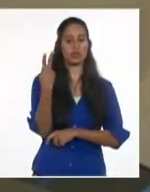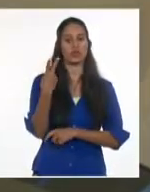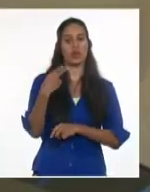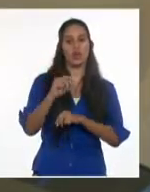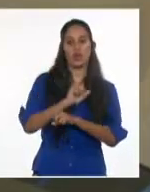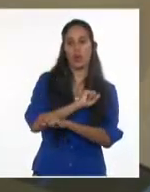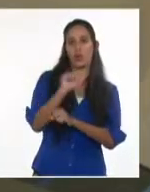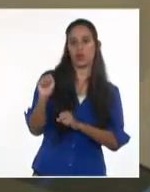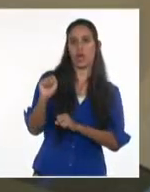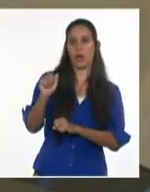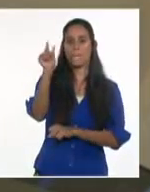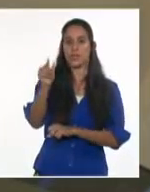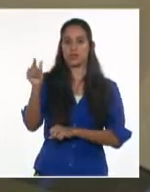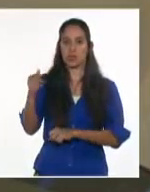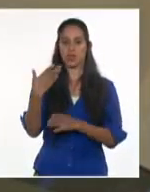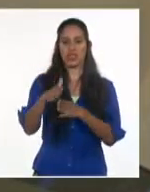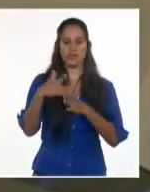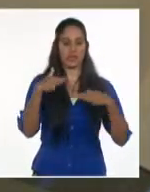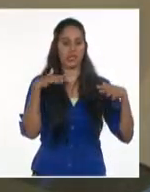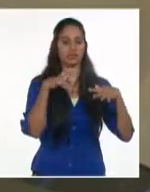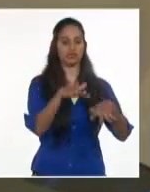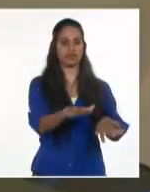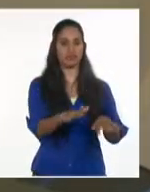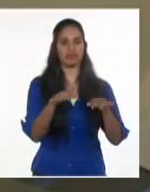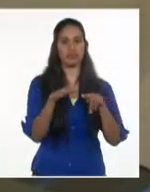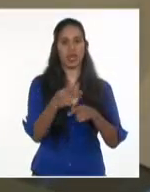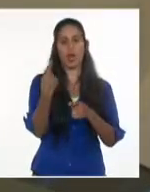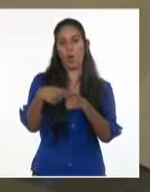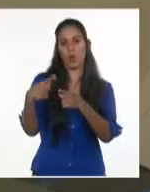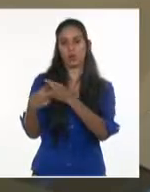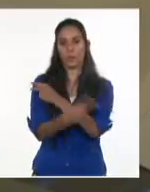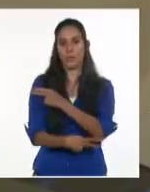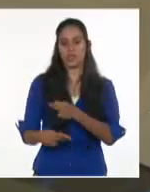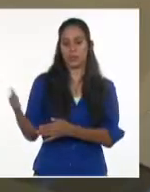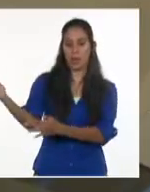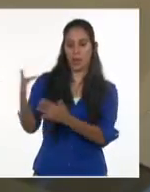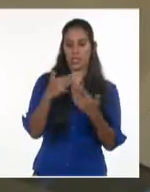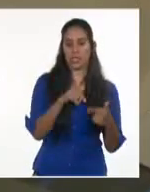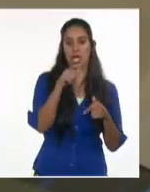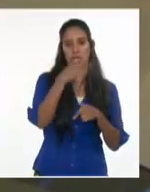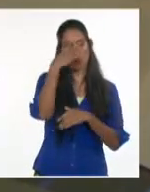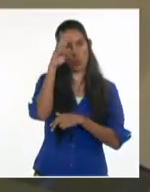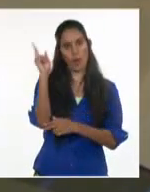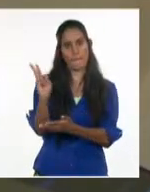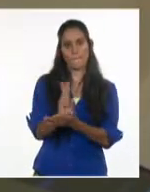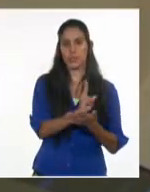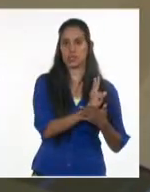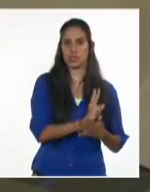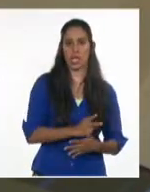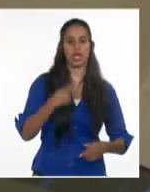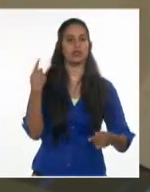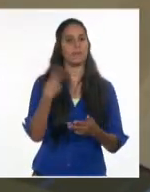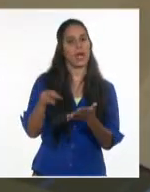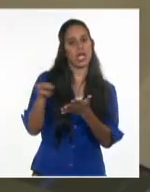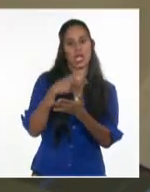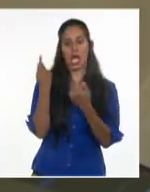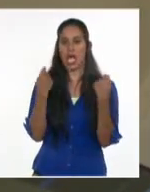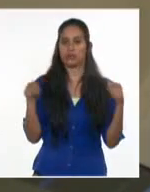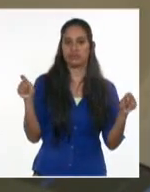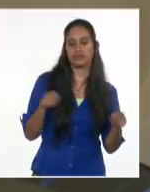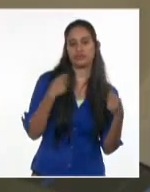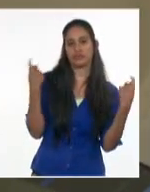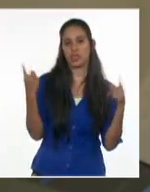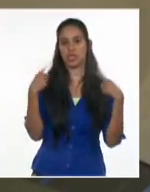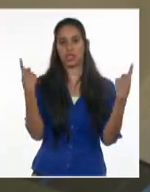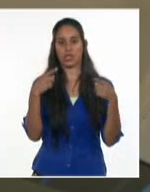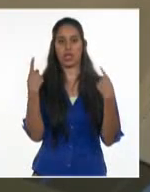todos los países del mundo que esperan esa fecha para venir a visitar y a bailar con las orquestas cubanas. Y después, que yo creo que hemos contribuido al desarrollo